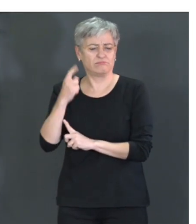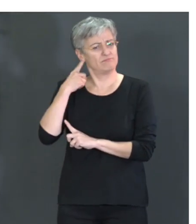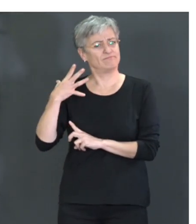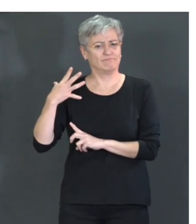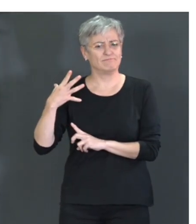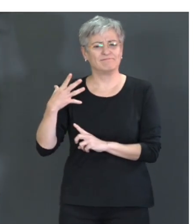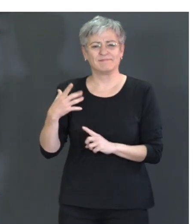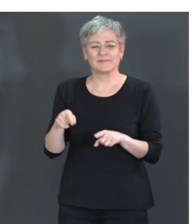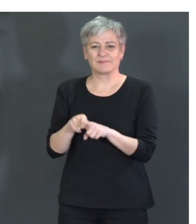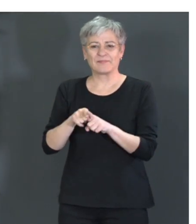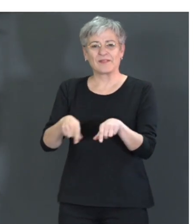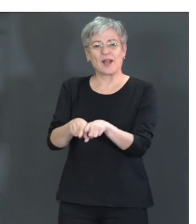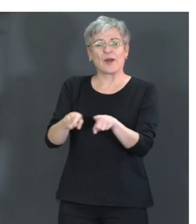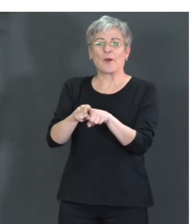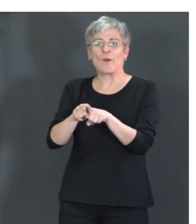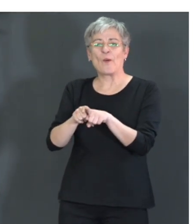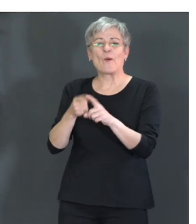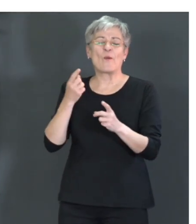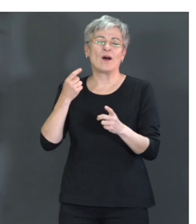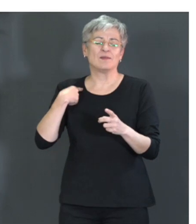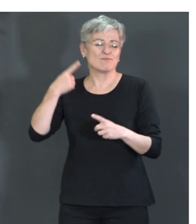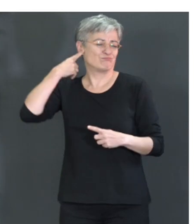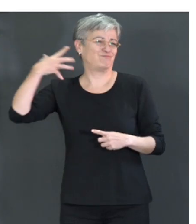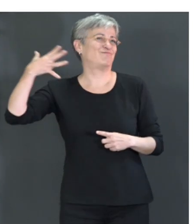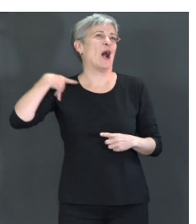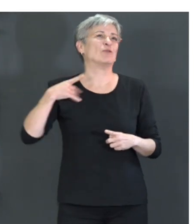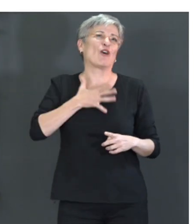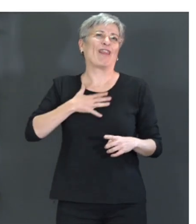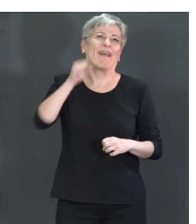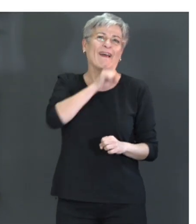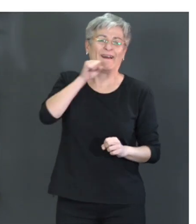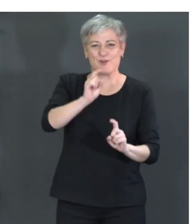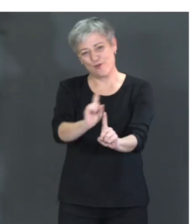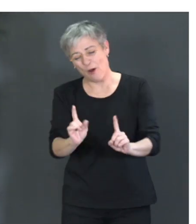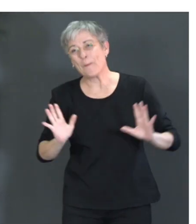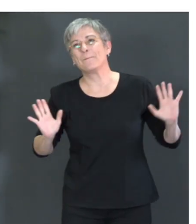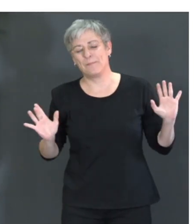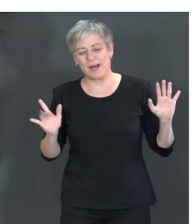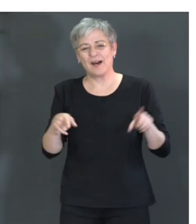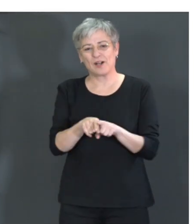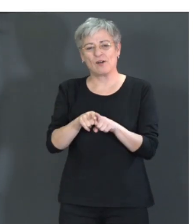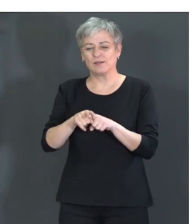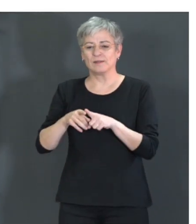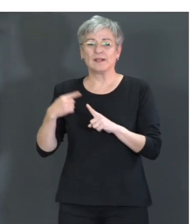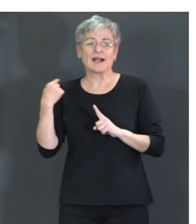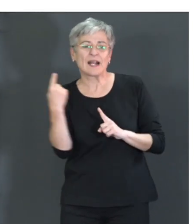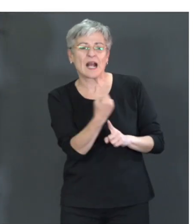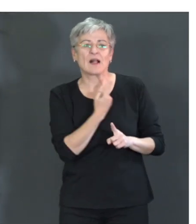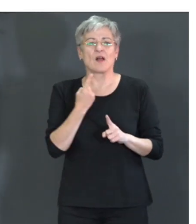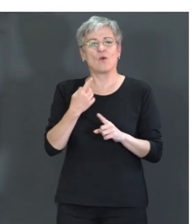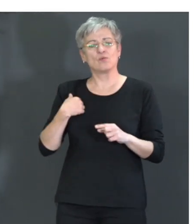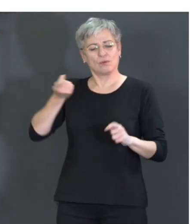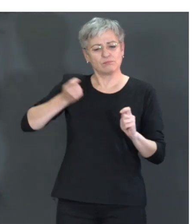No son estrellas del rock, no son famosas, pero sí que dan luz por su trayectoria